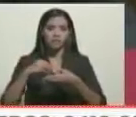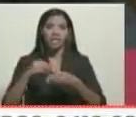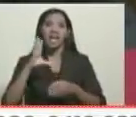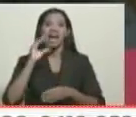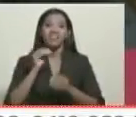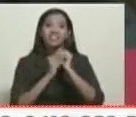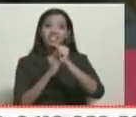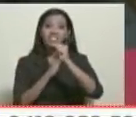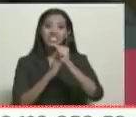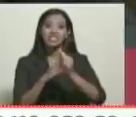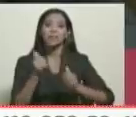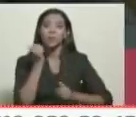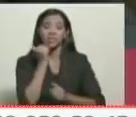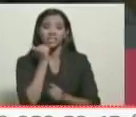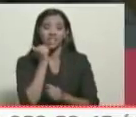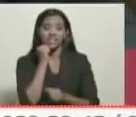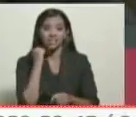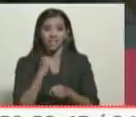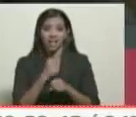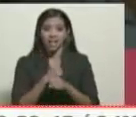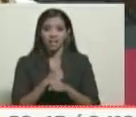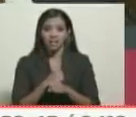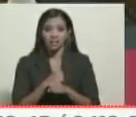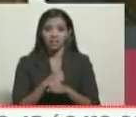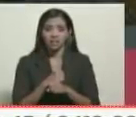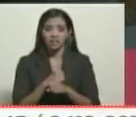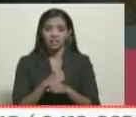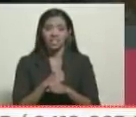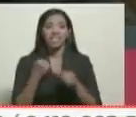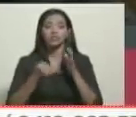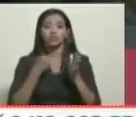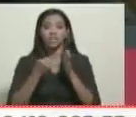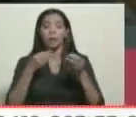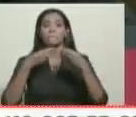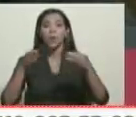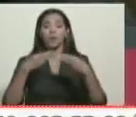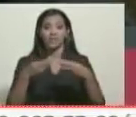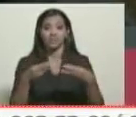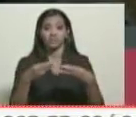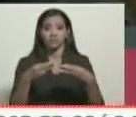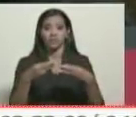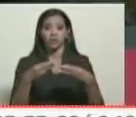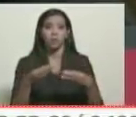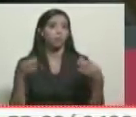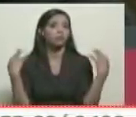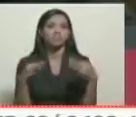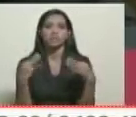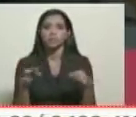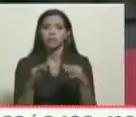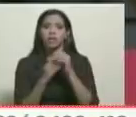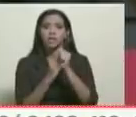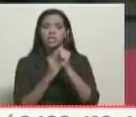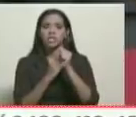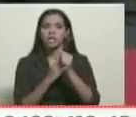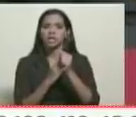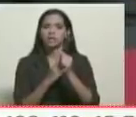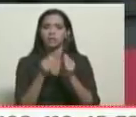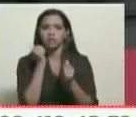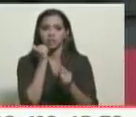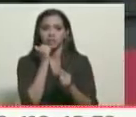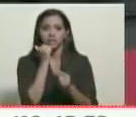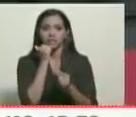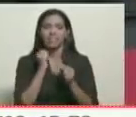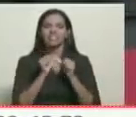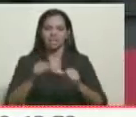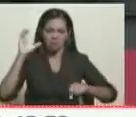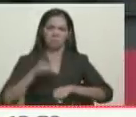dirigentes sindicales de las instituciones públicas, por el solo hecho de ser dirigentes sindicales,